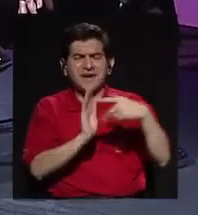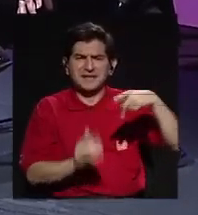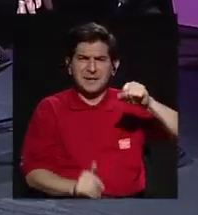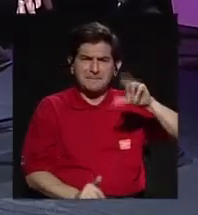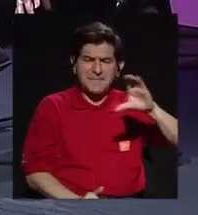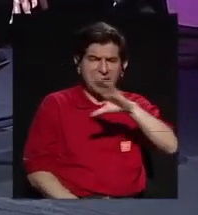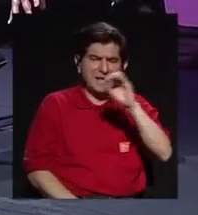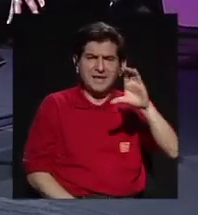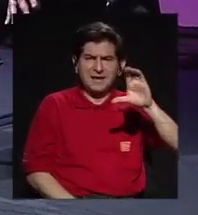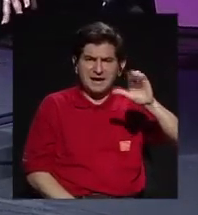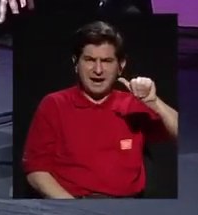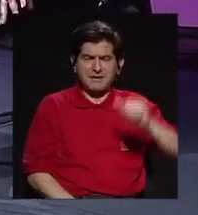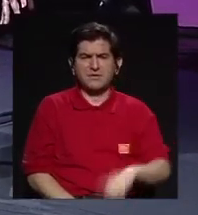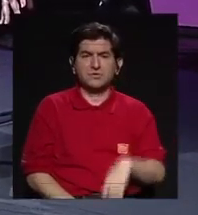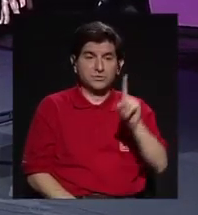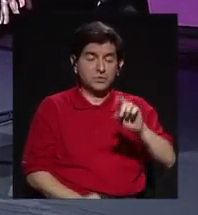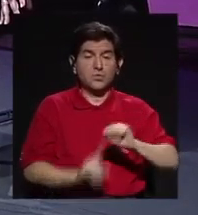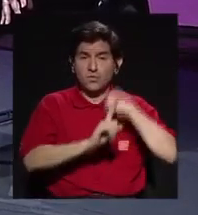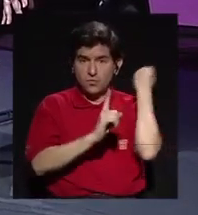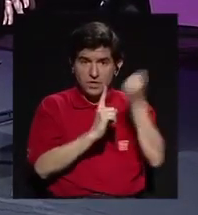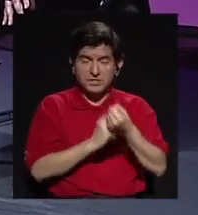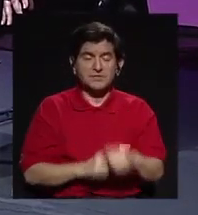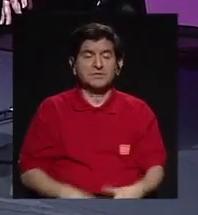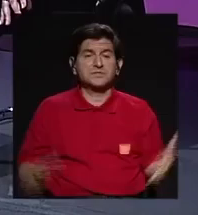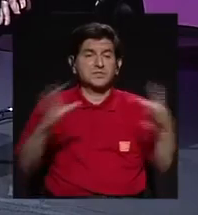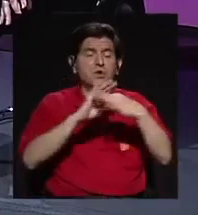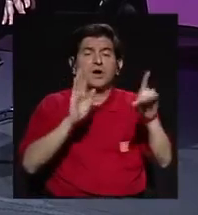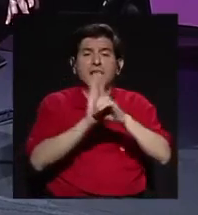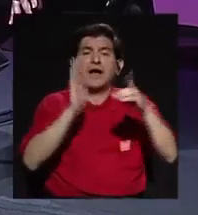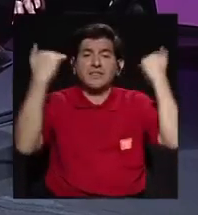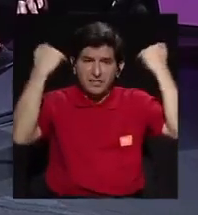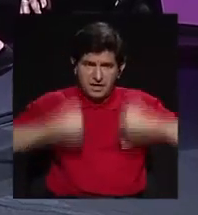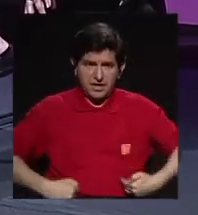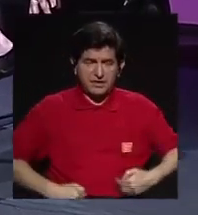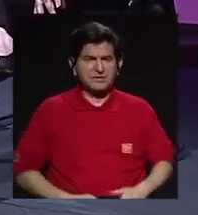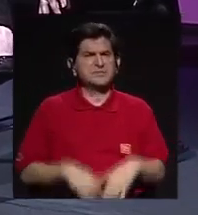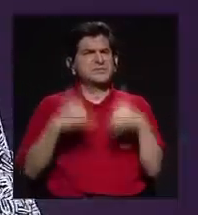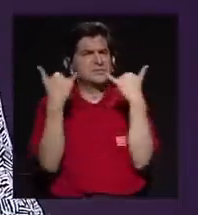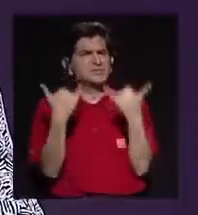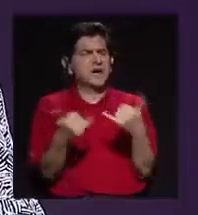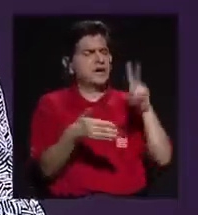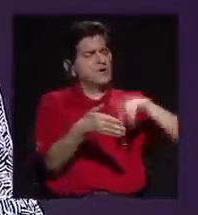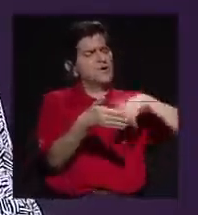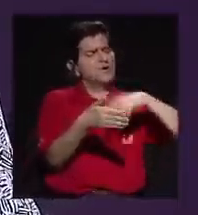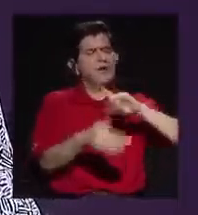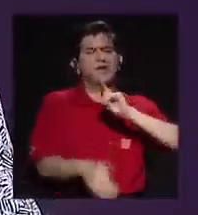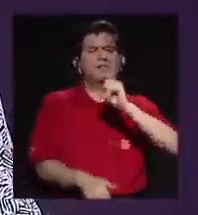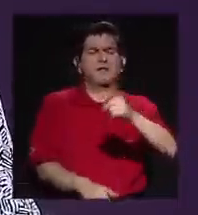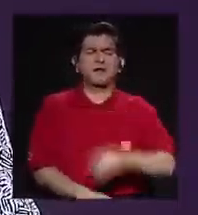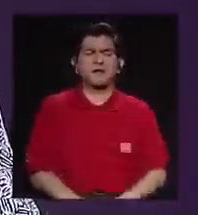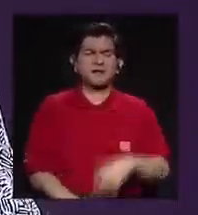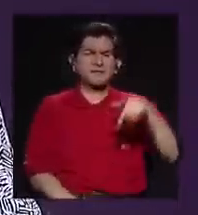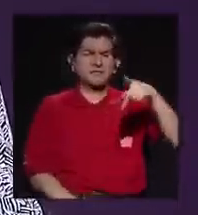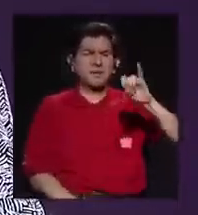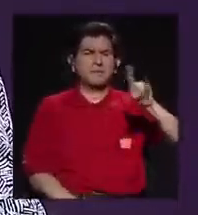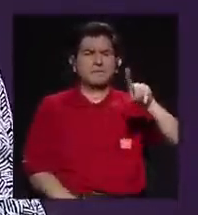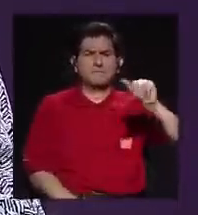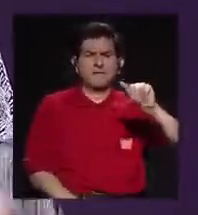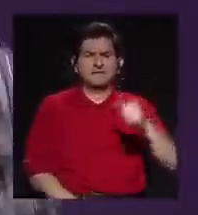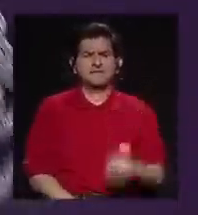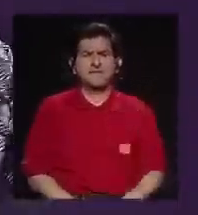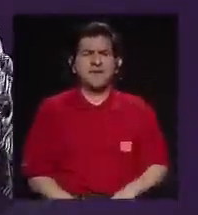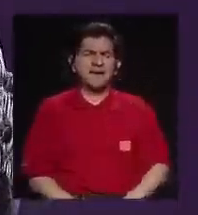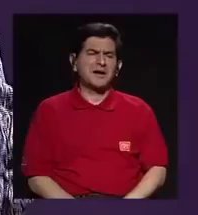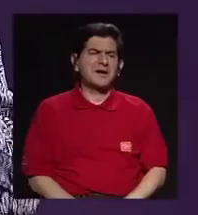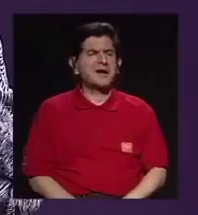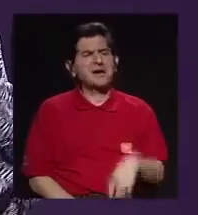a Carlos un posicionamiento con respecto a los derechos humanos. Un poco ahora leía declaraciones de PISA diciendo que